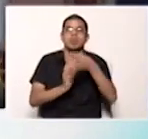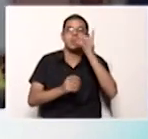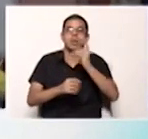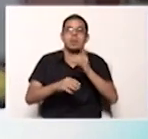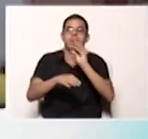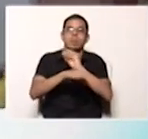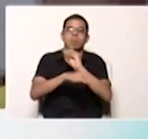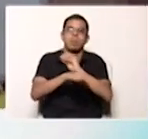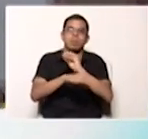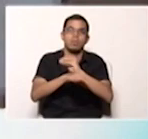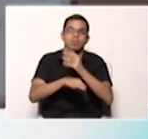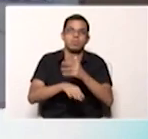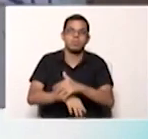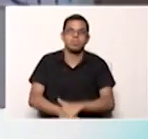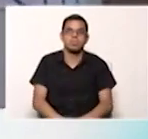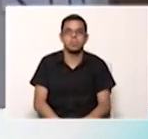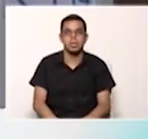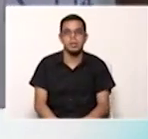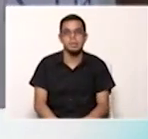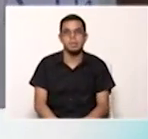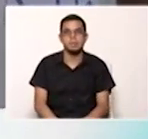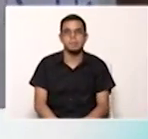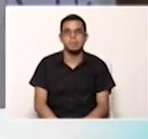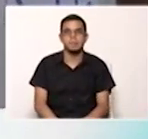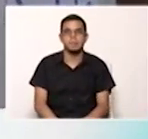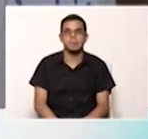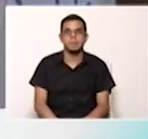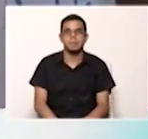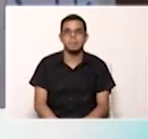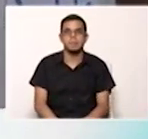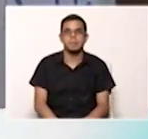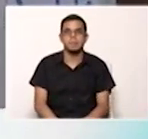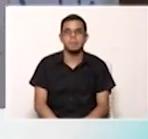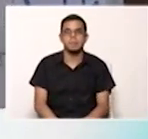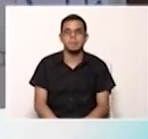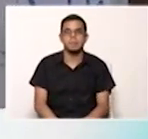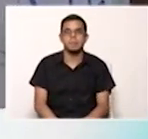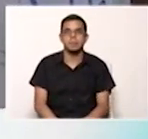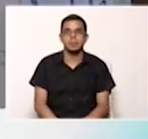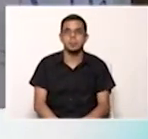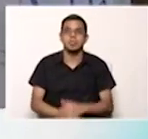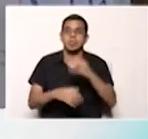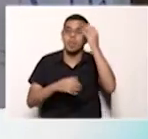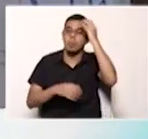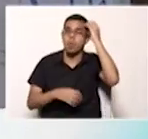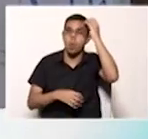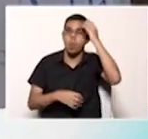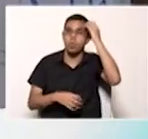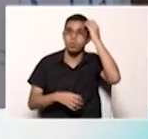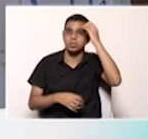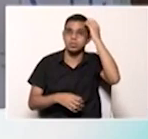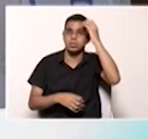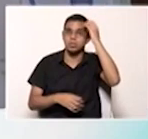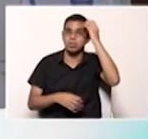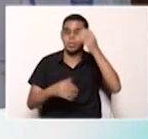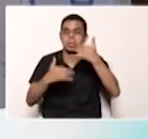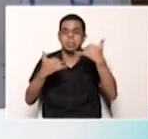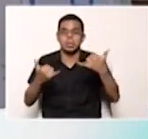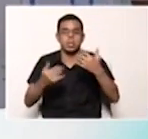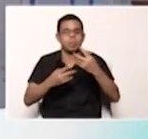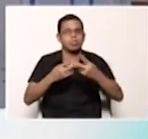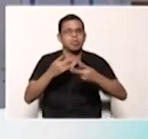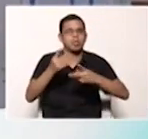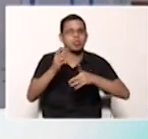conservarlo, que deberíamos tomar la conciencia. Ahorita actualmente estamos con este